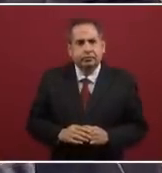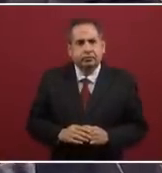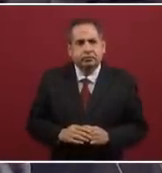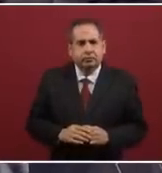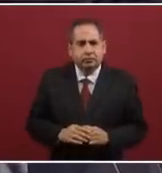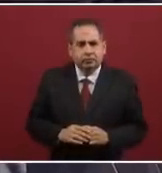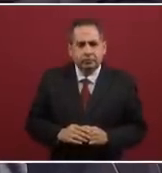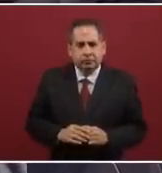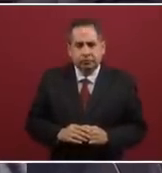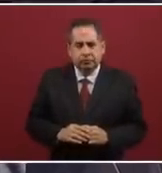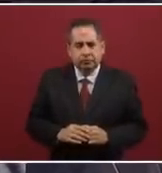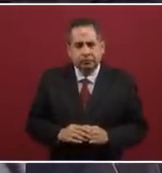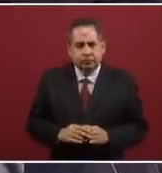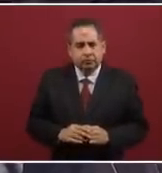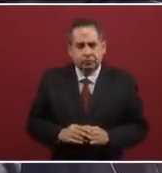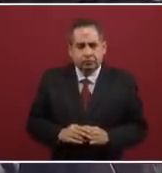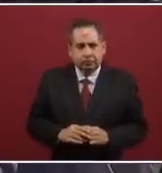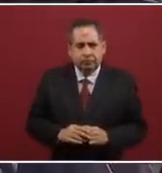por